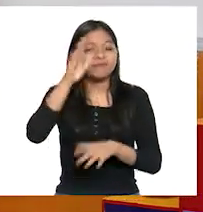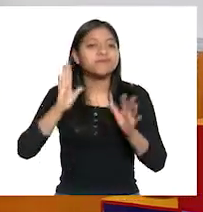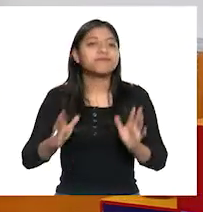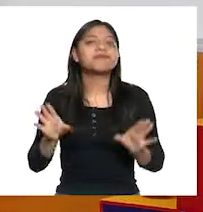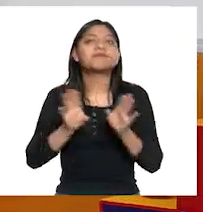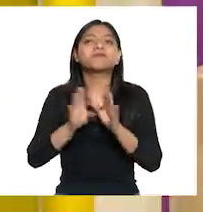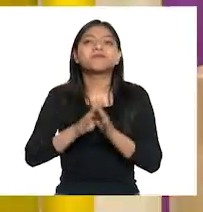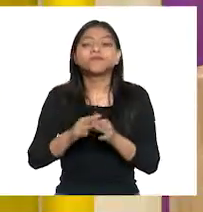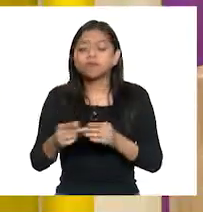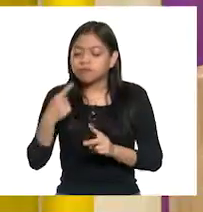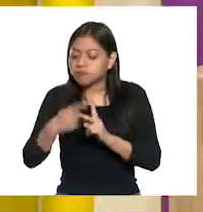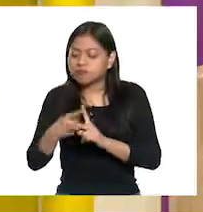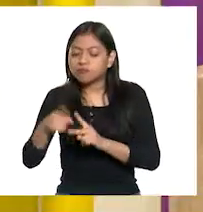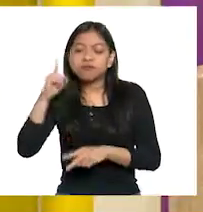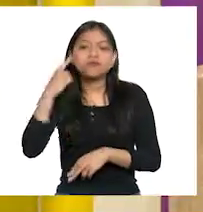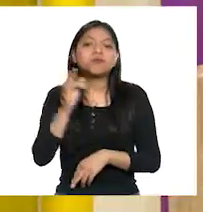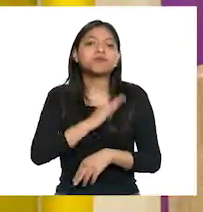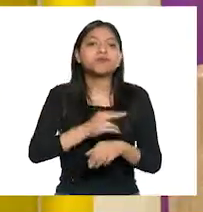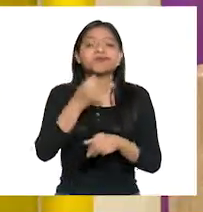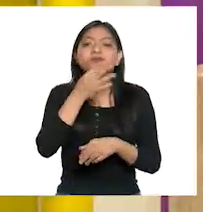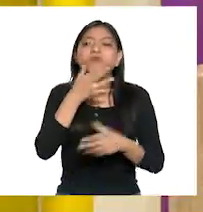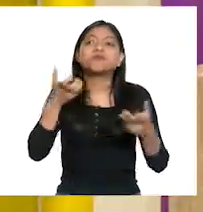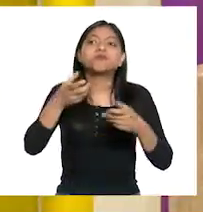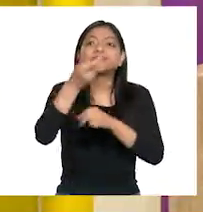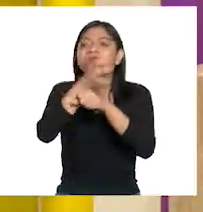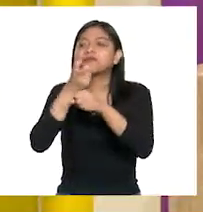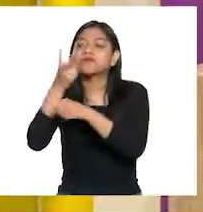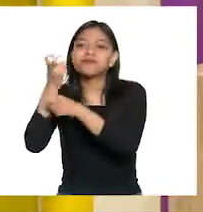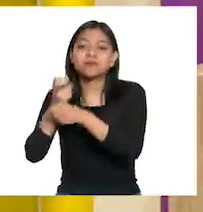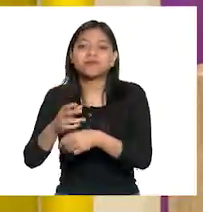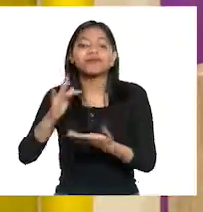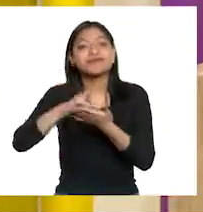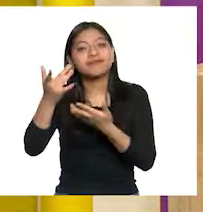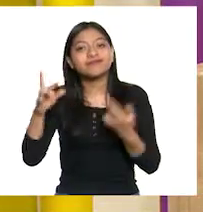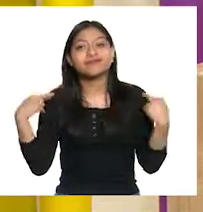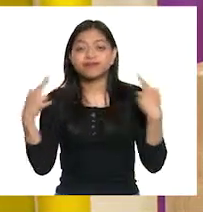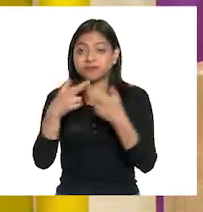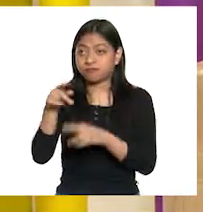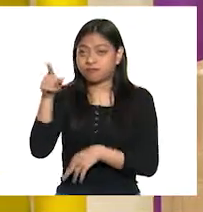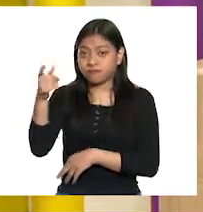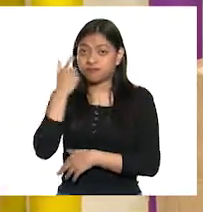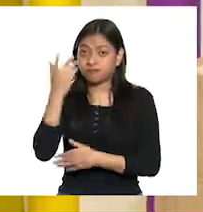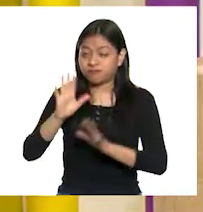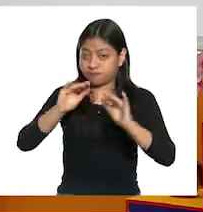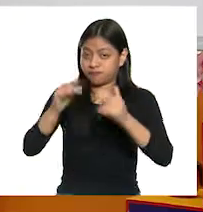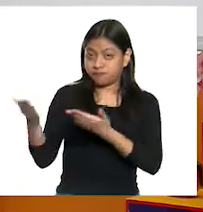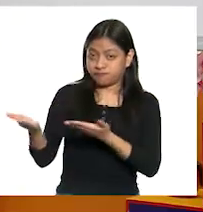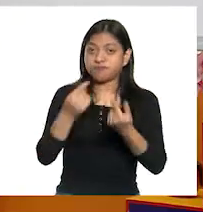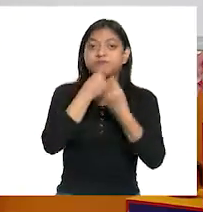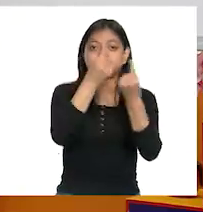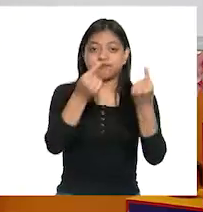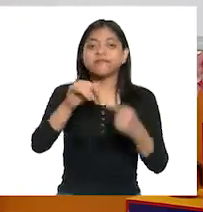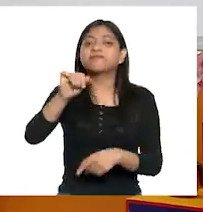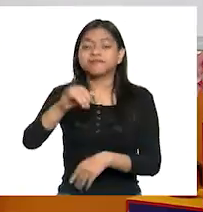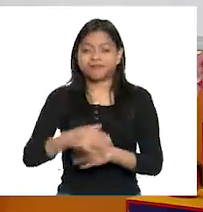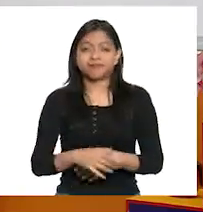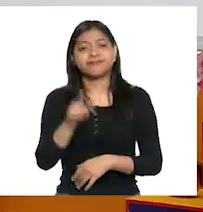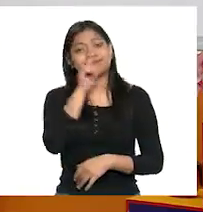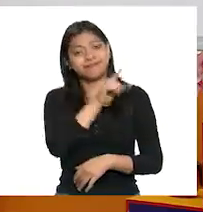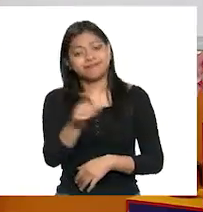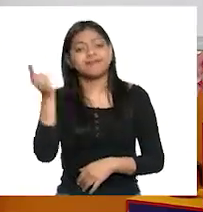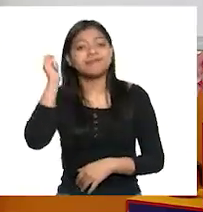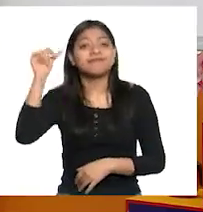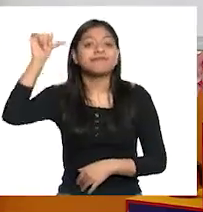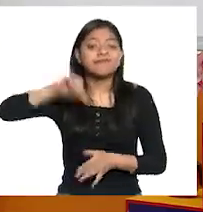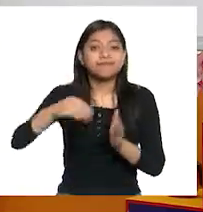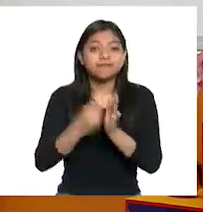fiesta. Exactamente, ver los presupuestos sobre todo también para esta fiesta. Gracias maestro Lalo, ¿quieres despedirte de las niñas y los niños? Claro, espero que les haya gustado mucho